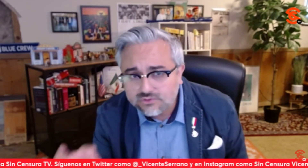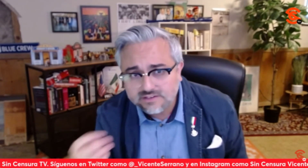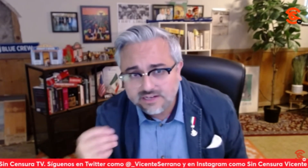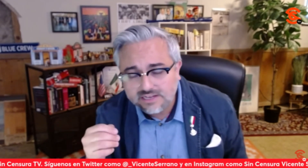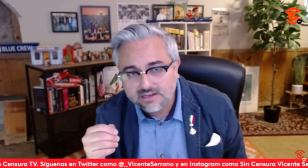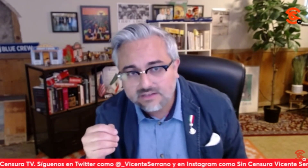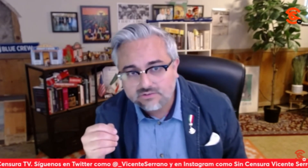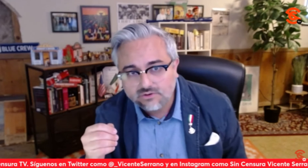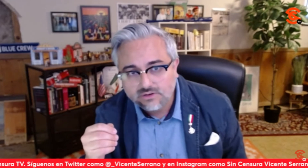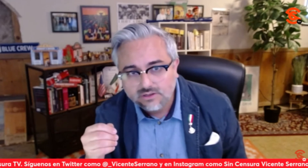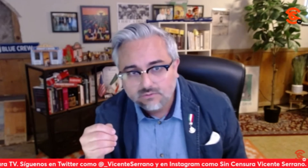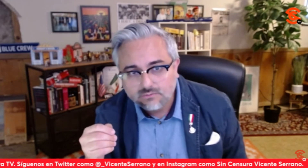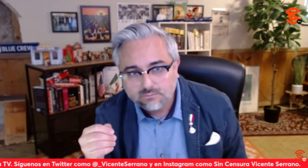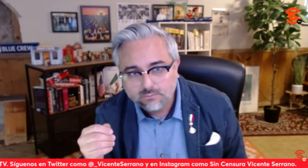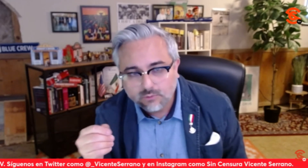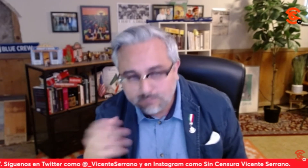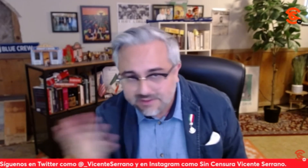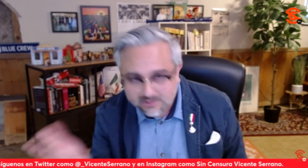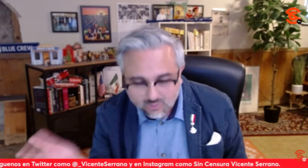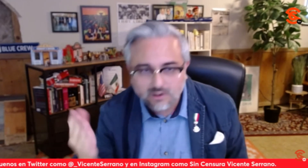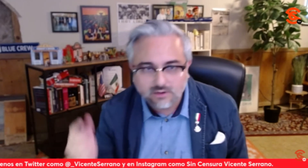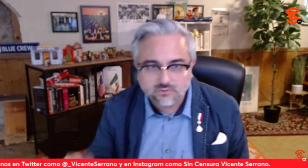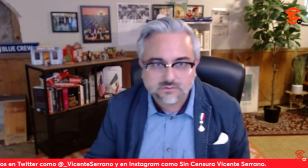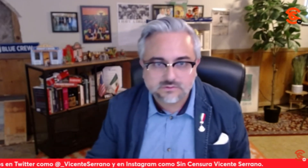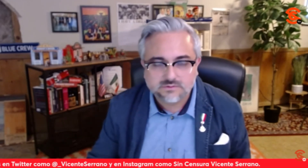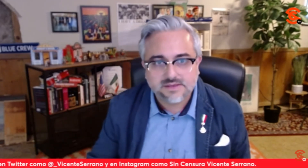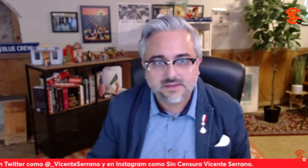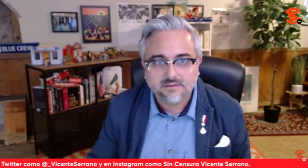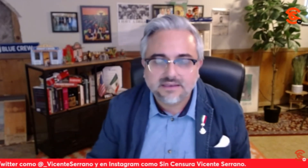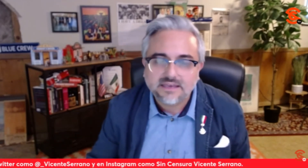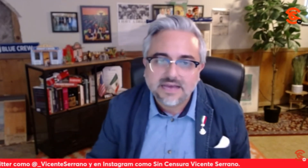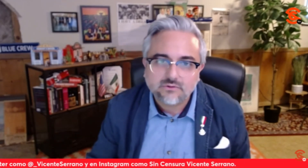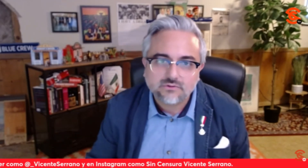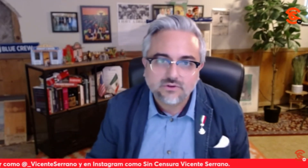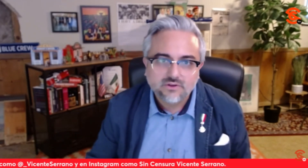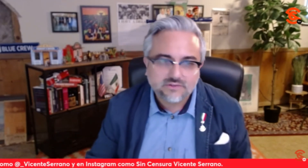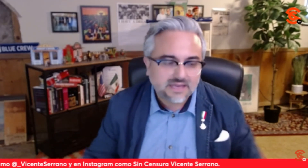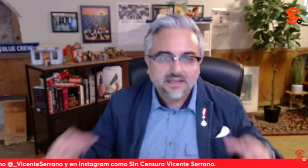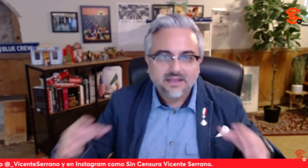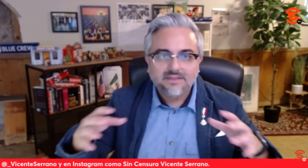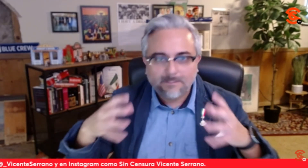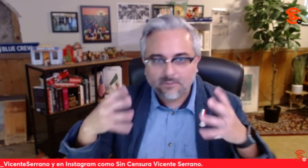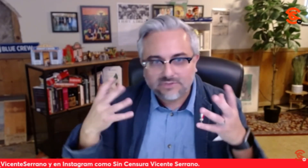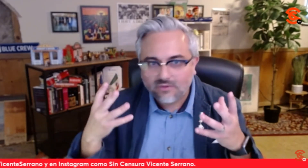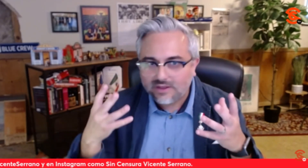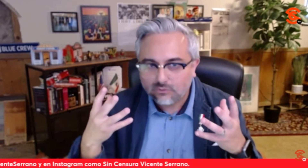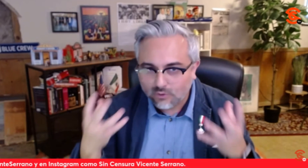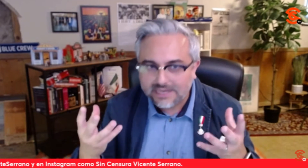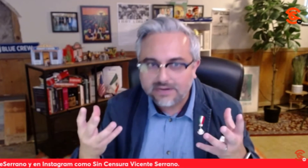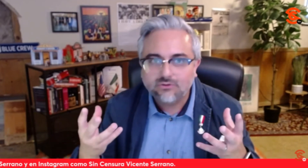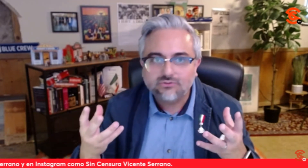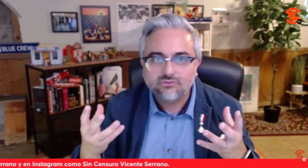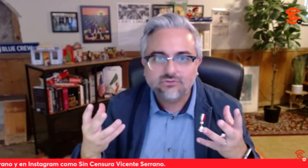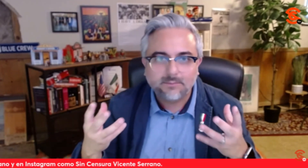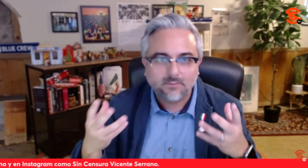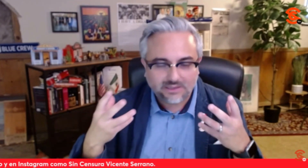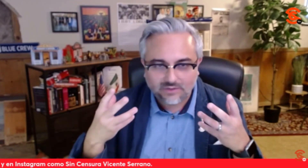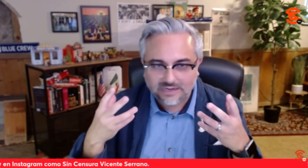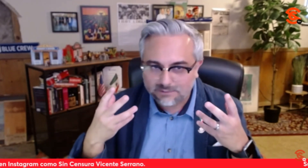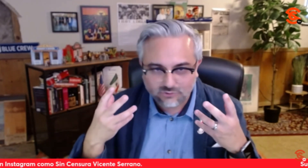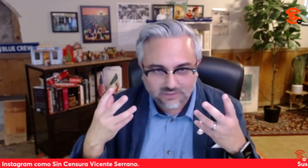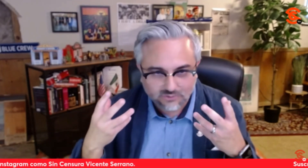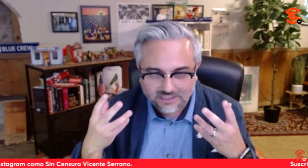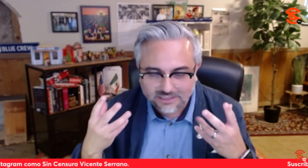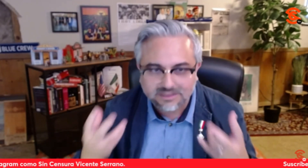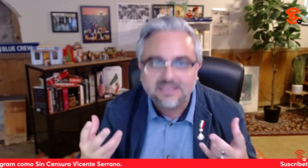segunda o tercera generación por padres o abuelos mexicanos. O sea, deportaron a los morenos, deportaron